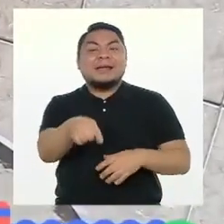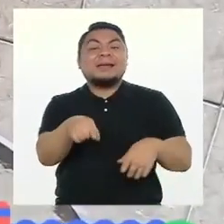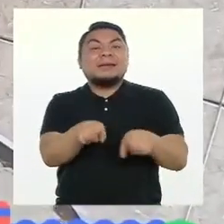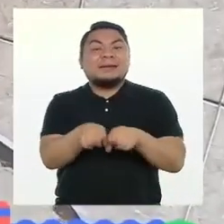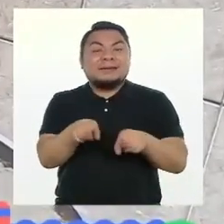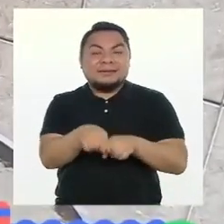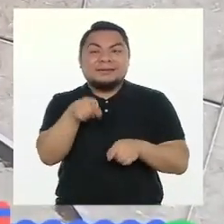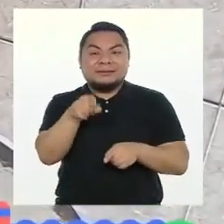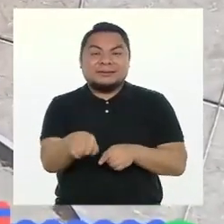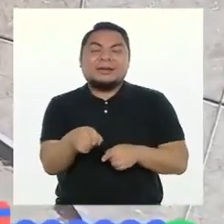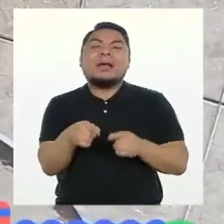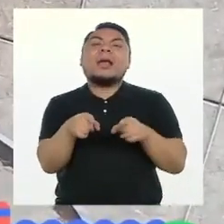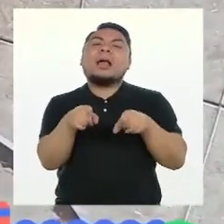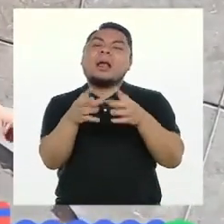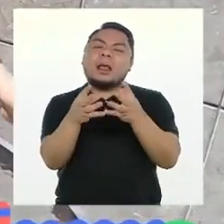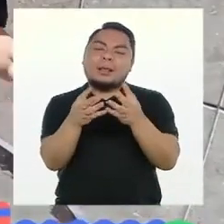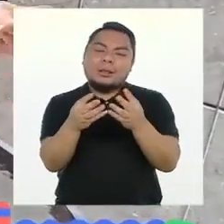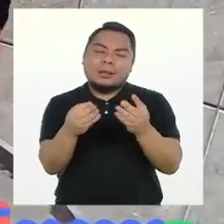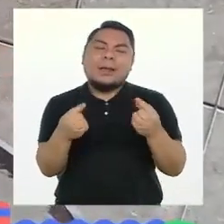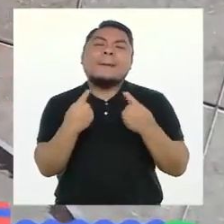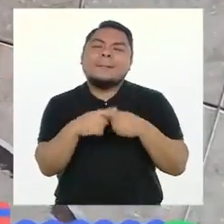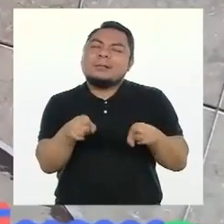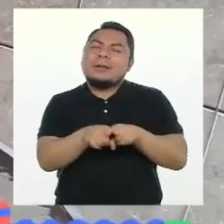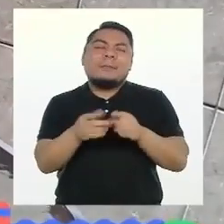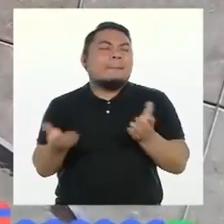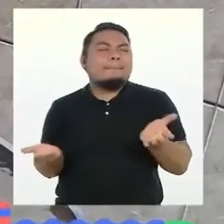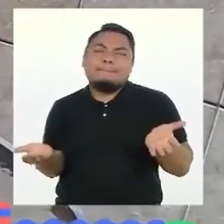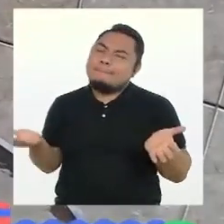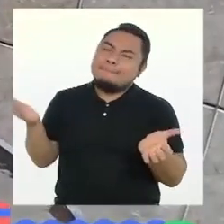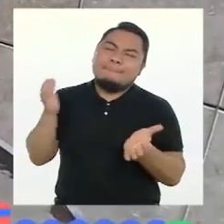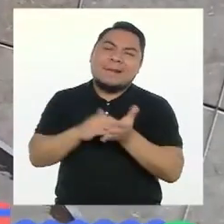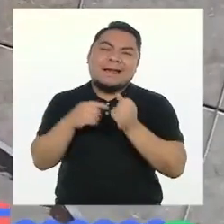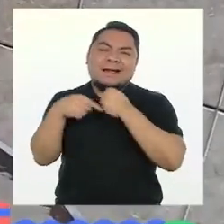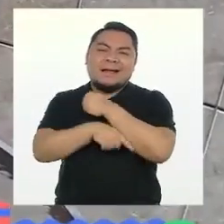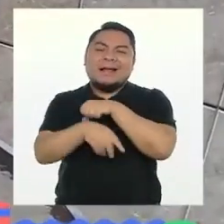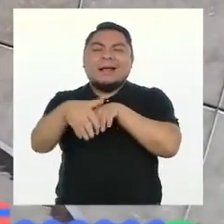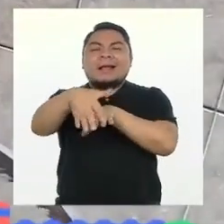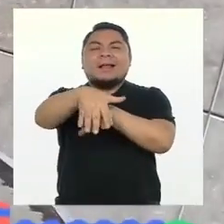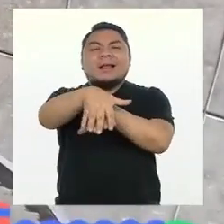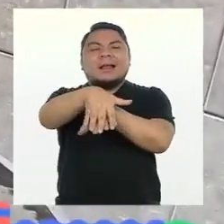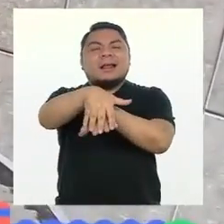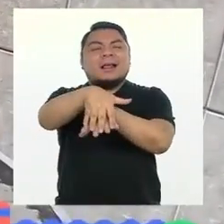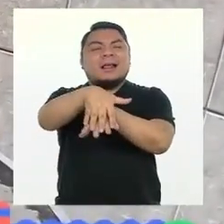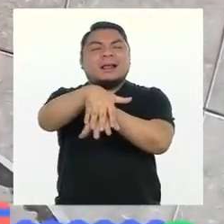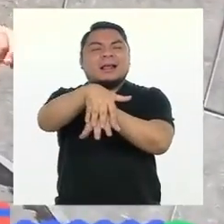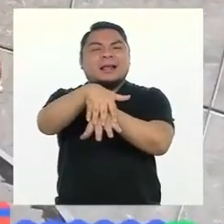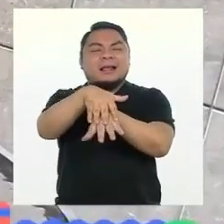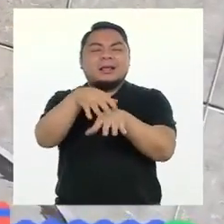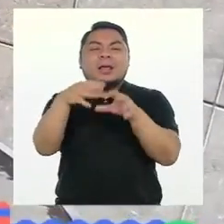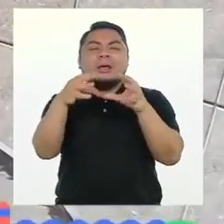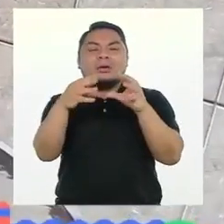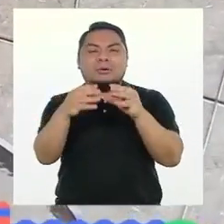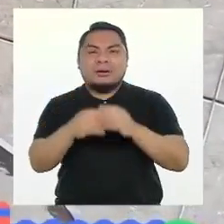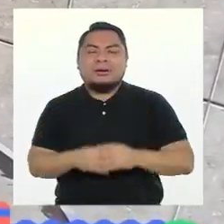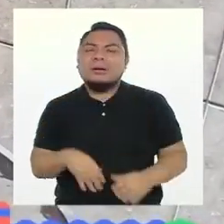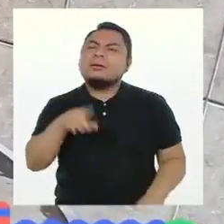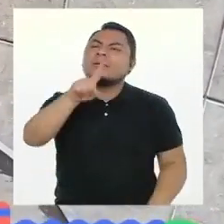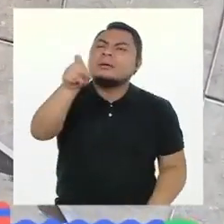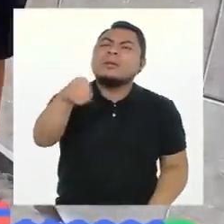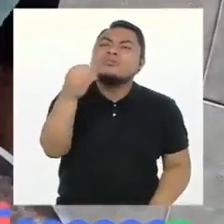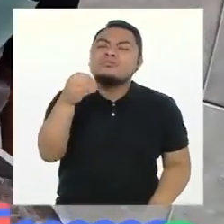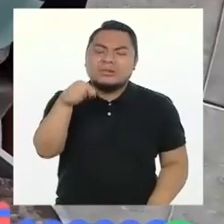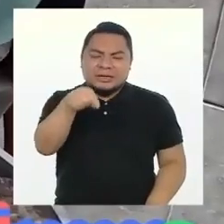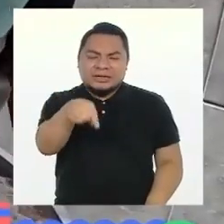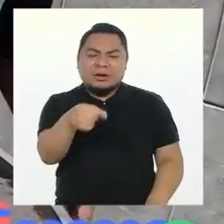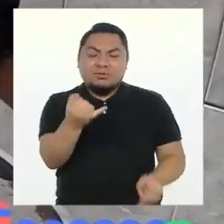también se está derritiendo, pero mucho más lento. ¿Y por qué este último hielo se